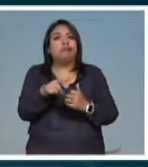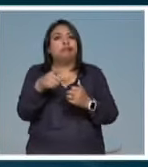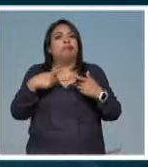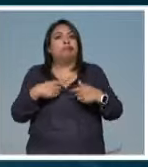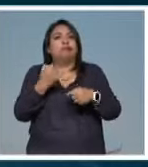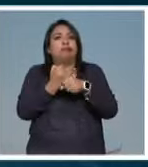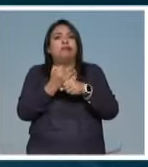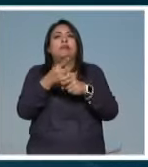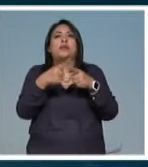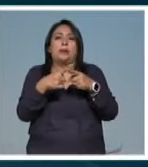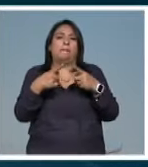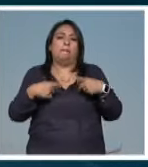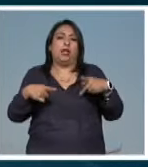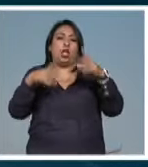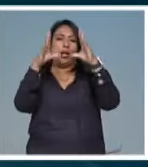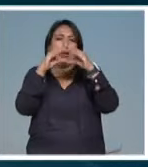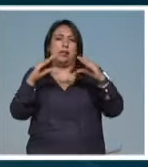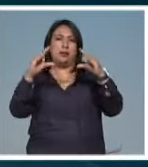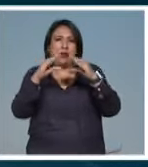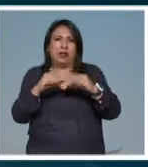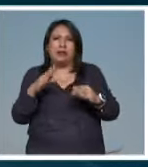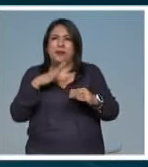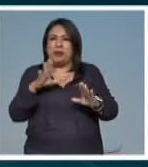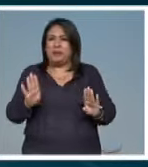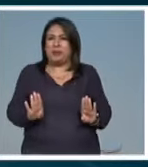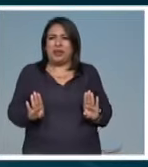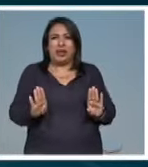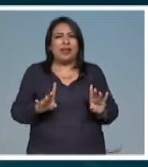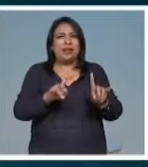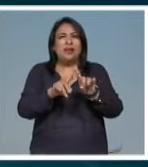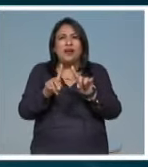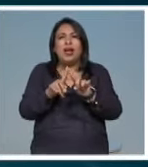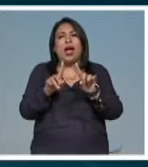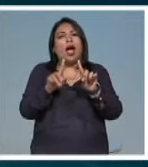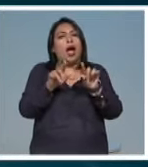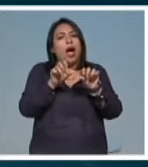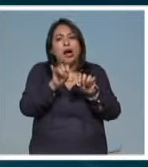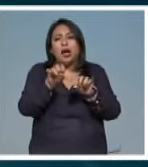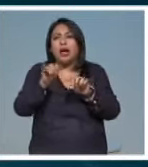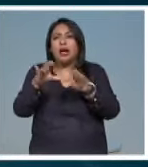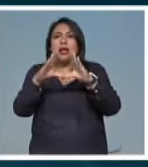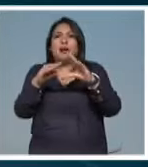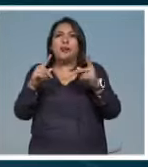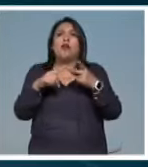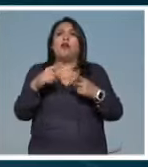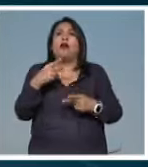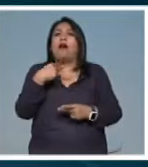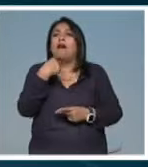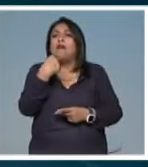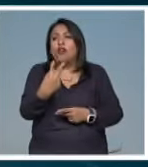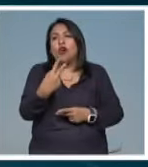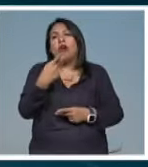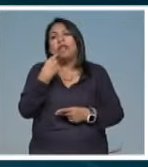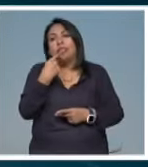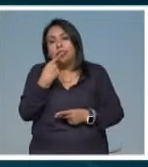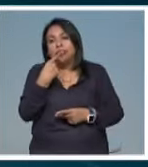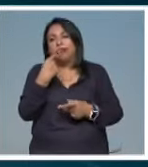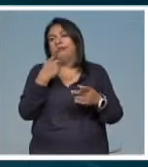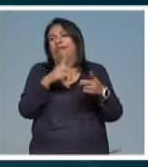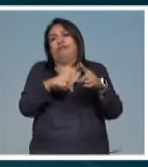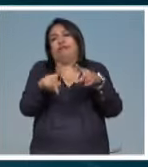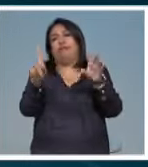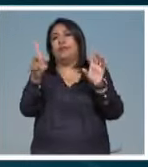a un libanés que tenía absolutamente todos los estereotipos de los libaneses, la forma de hablar, en